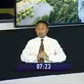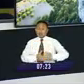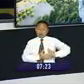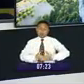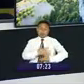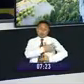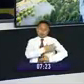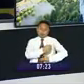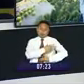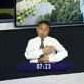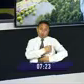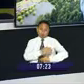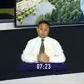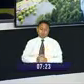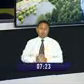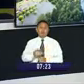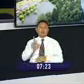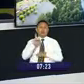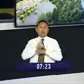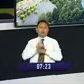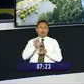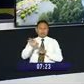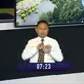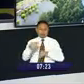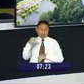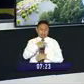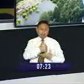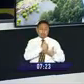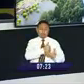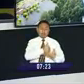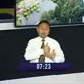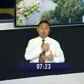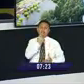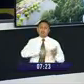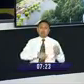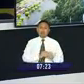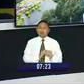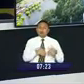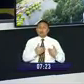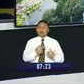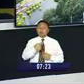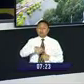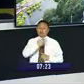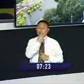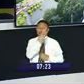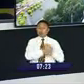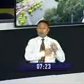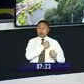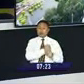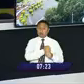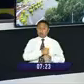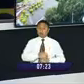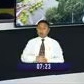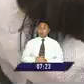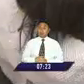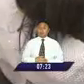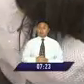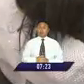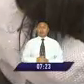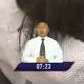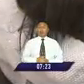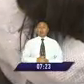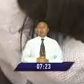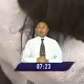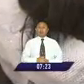Materna. Expertos explican la importancia y los beneficios de la leche materna en los 2 primeros años de los menores.